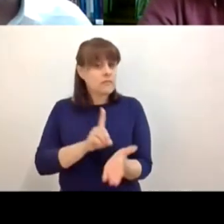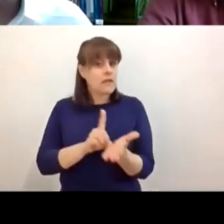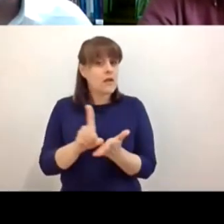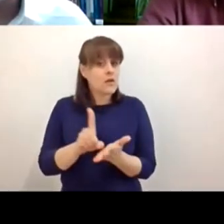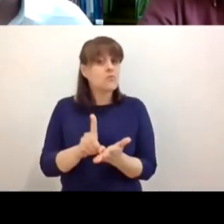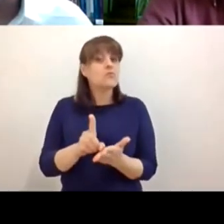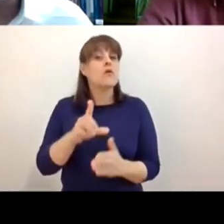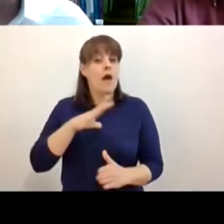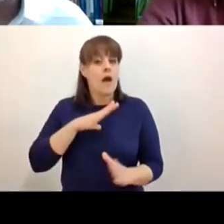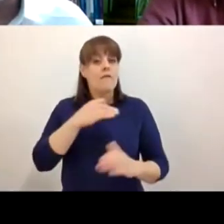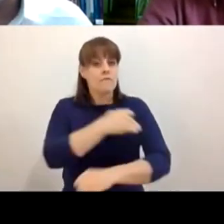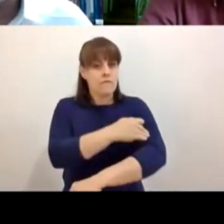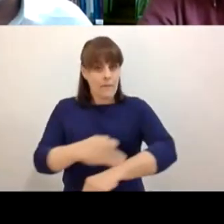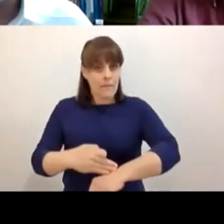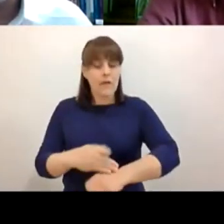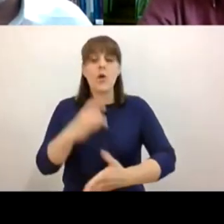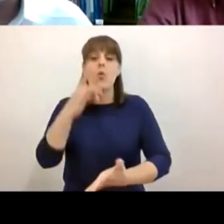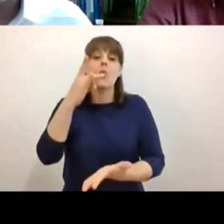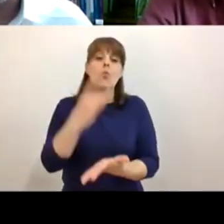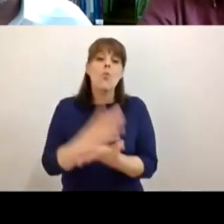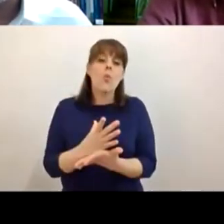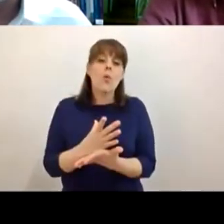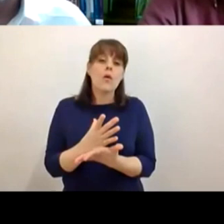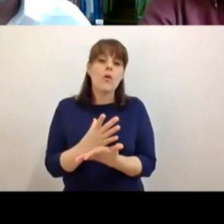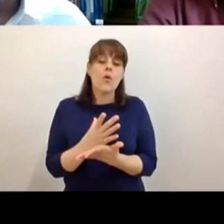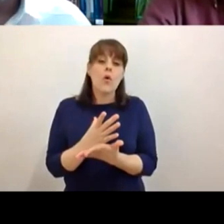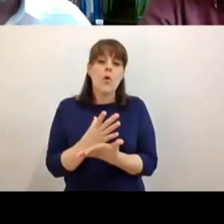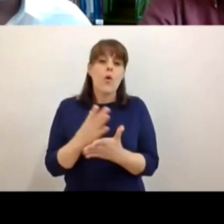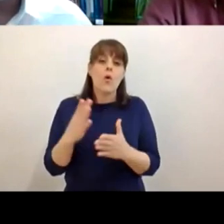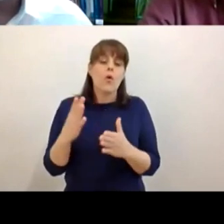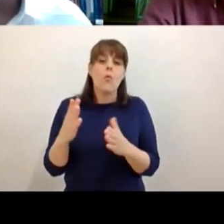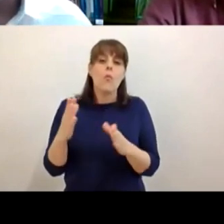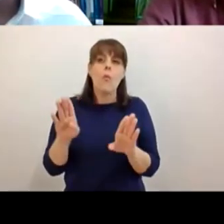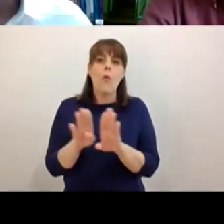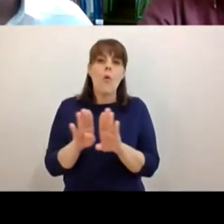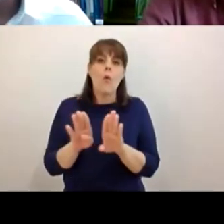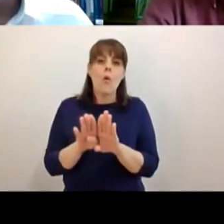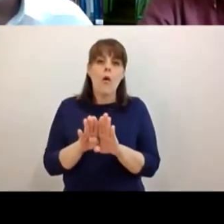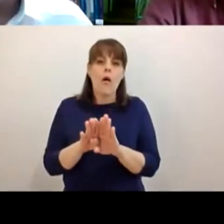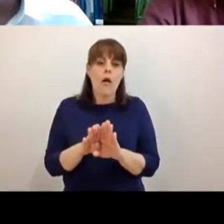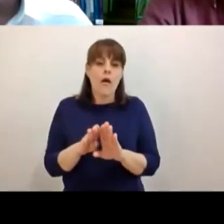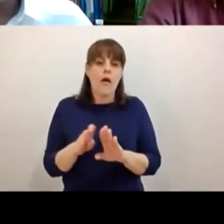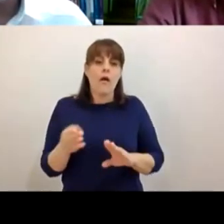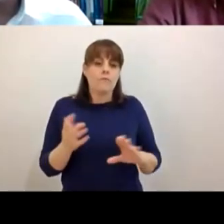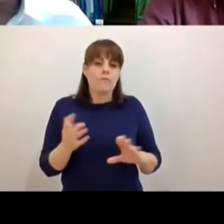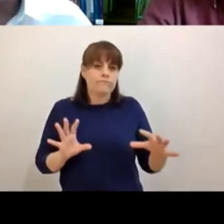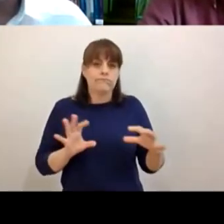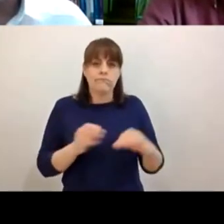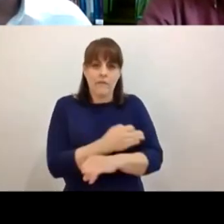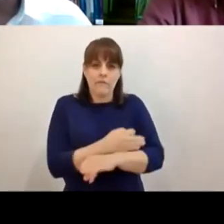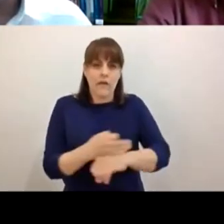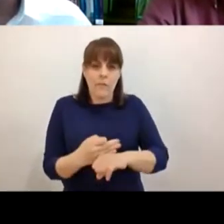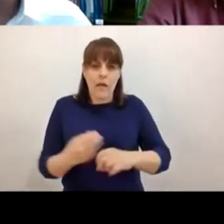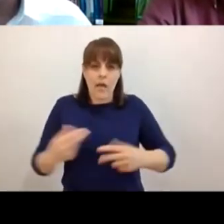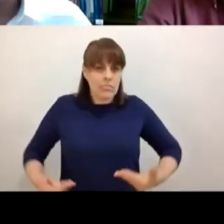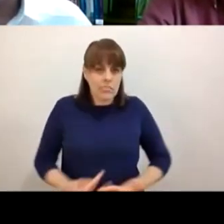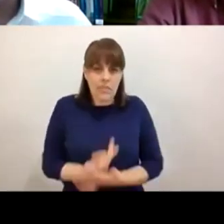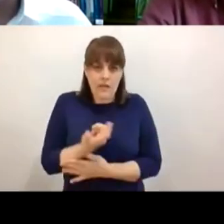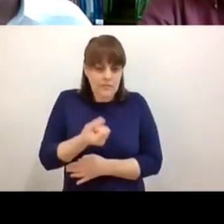en el sentido exclusivo, exclusivamente biológico. Es decir, hoy